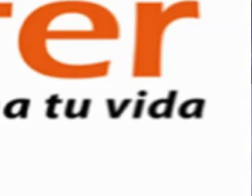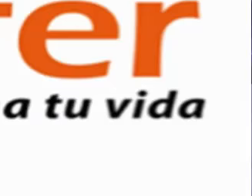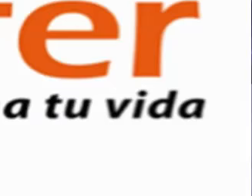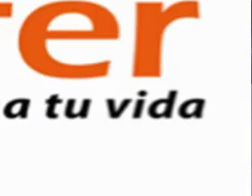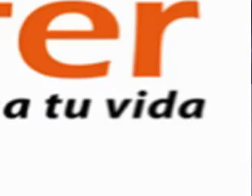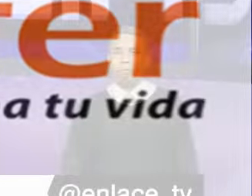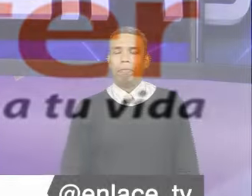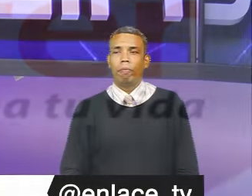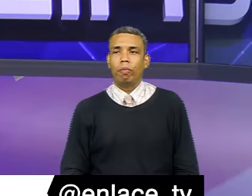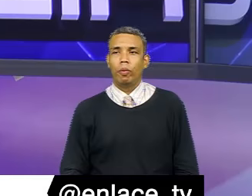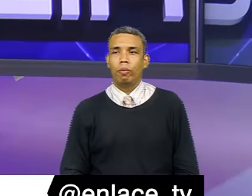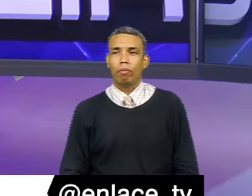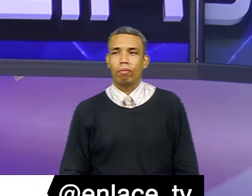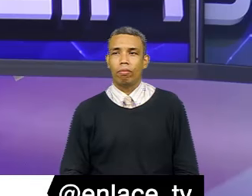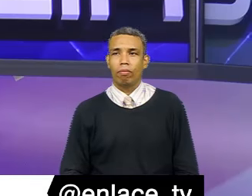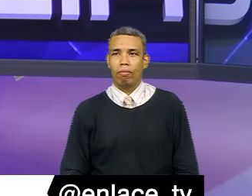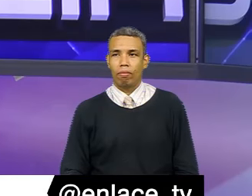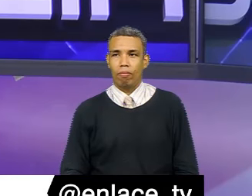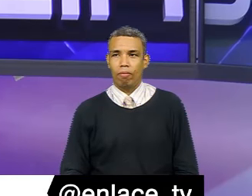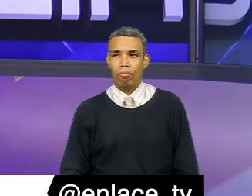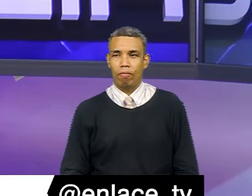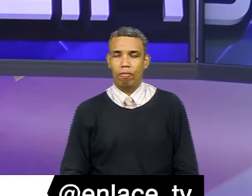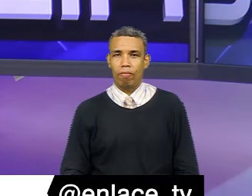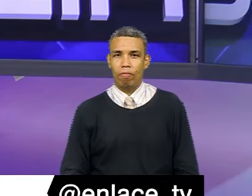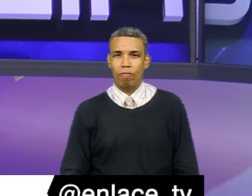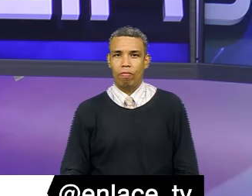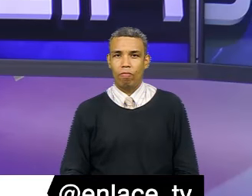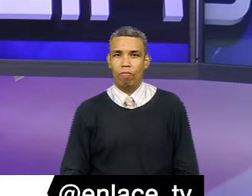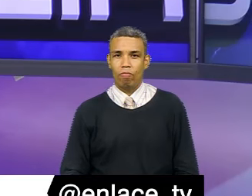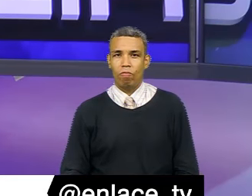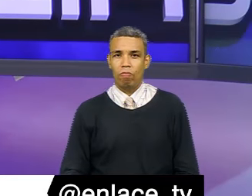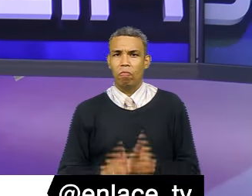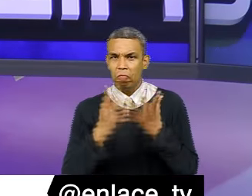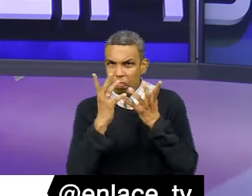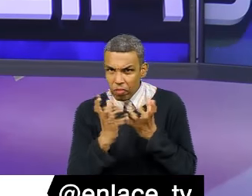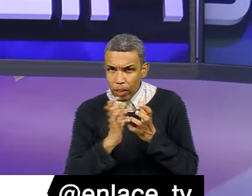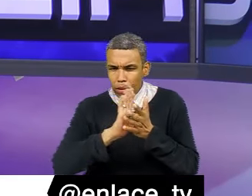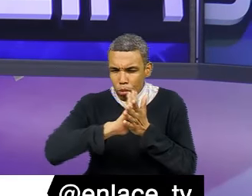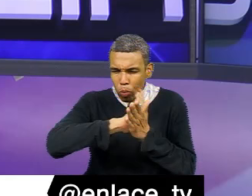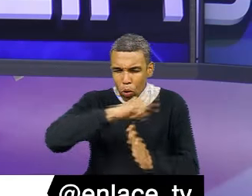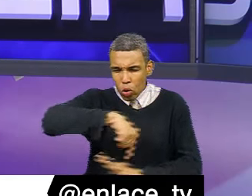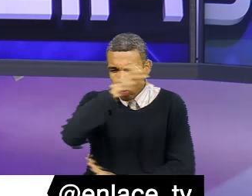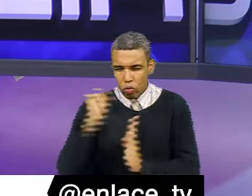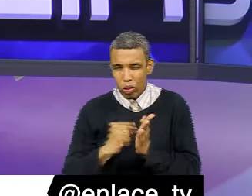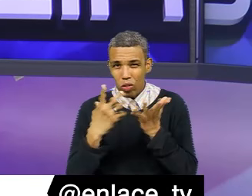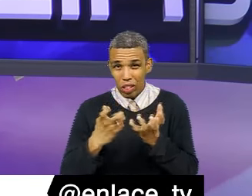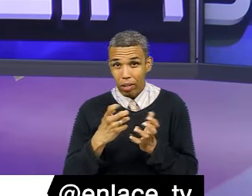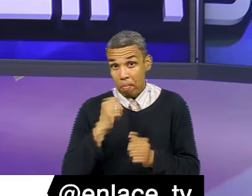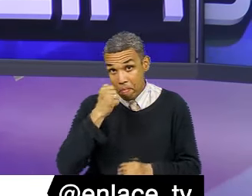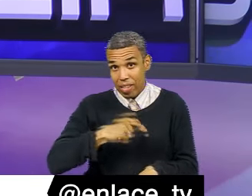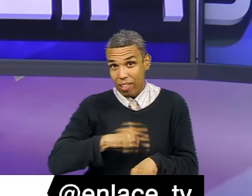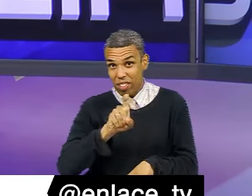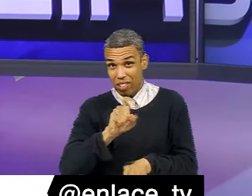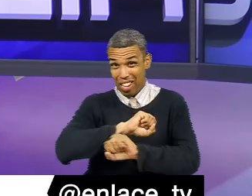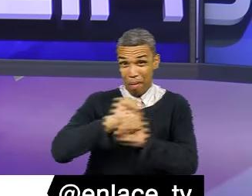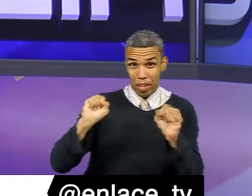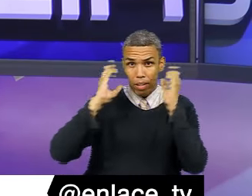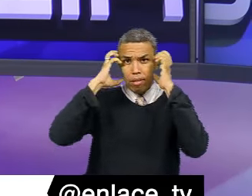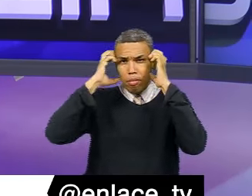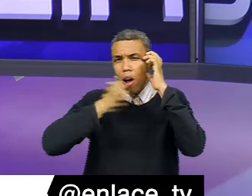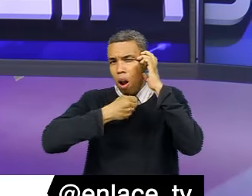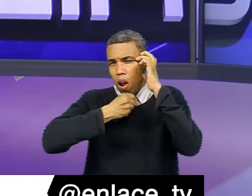vida. Si usted quiere salir de su casa bien informado, conéctese muy temprano con Enlace Radio 6 AM y nos volveremos a ver en